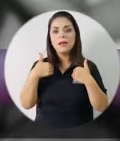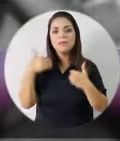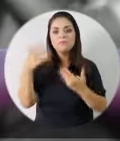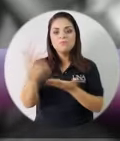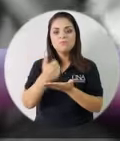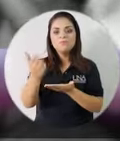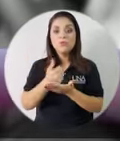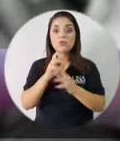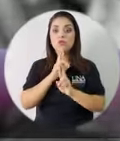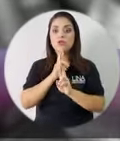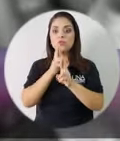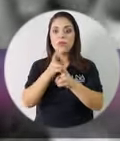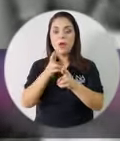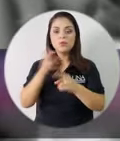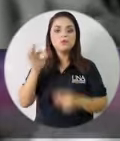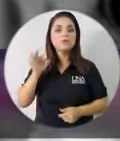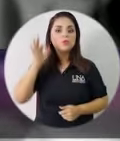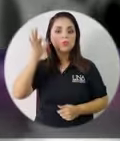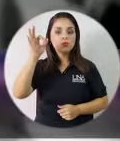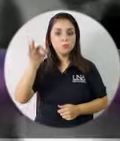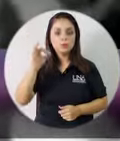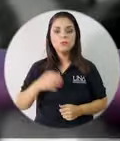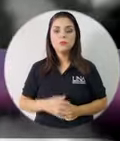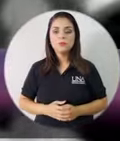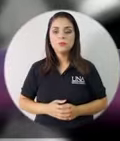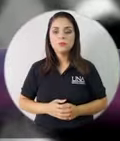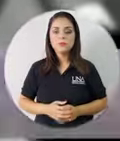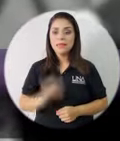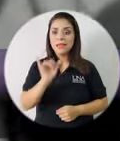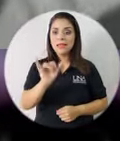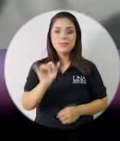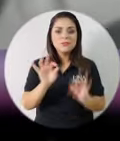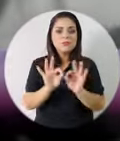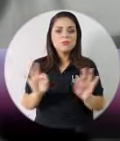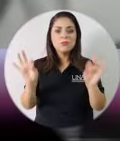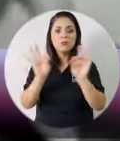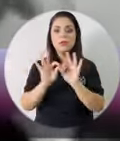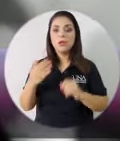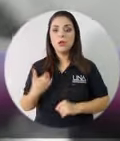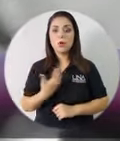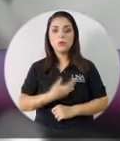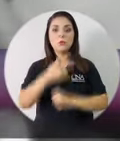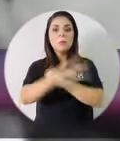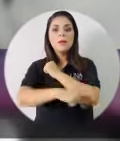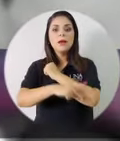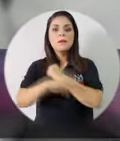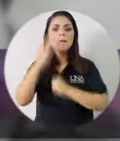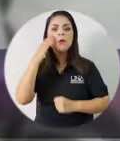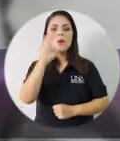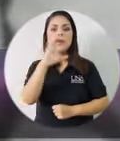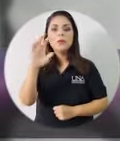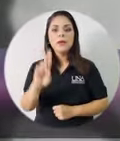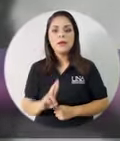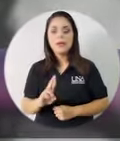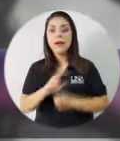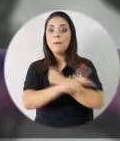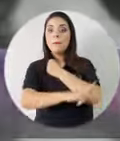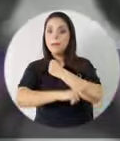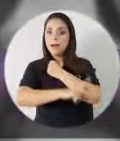plazo. Esto es muy importante en nuestro país porque Costa Rica es un país que ha venido